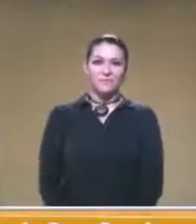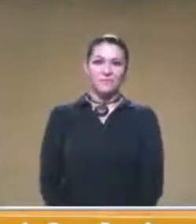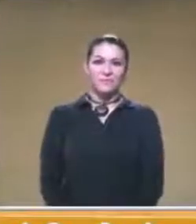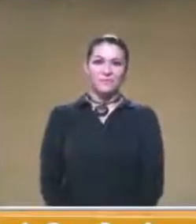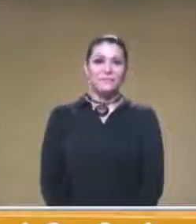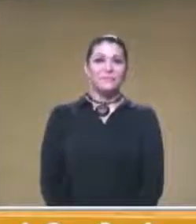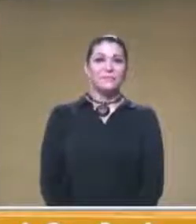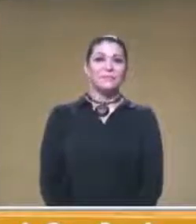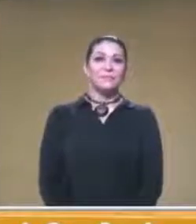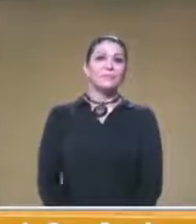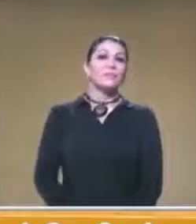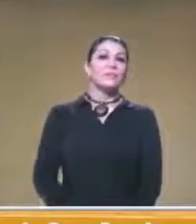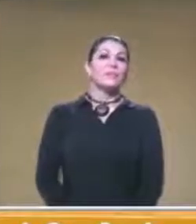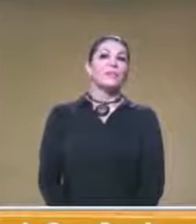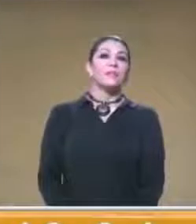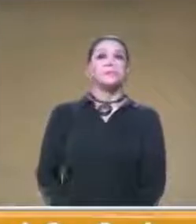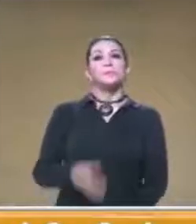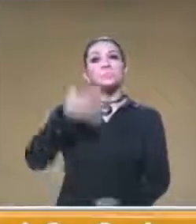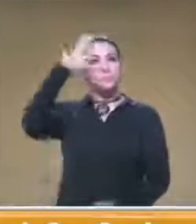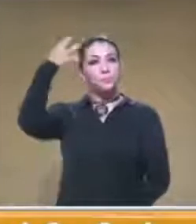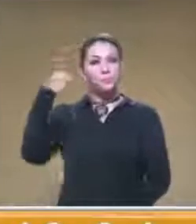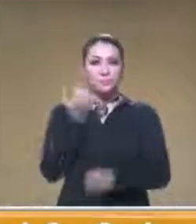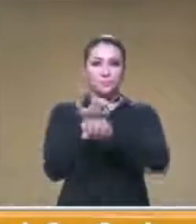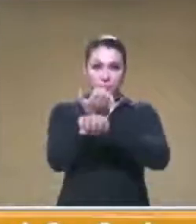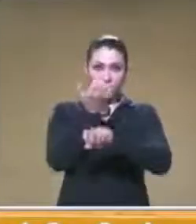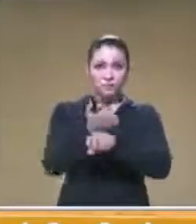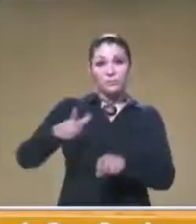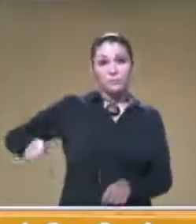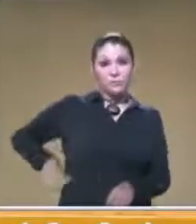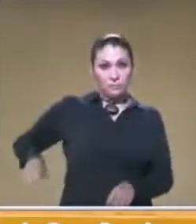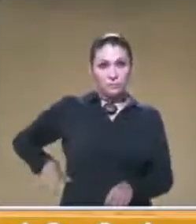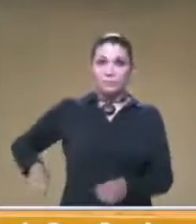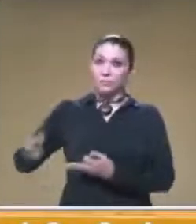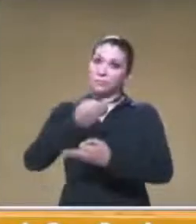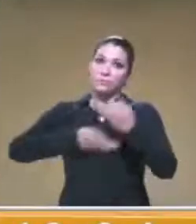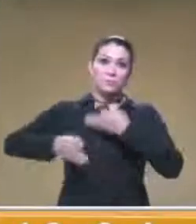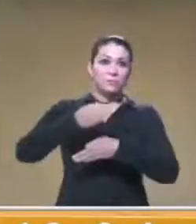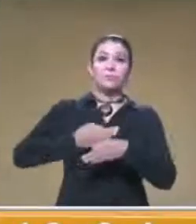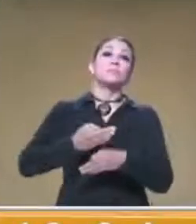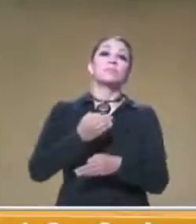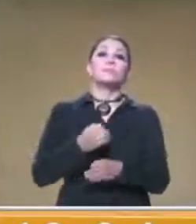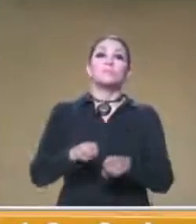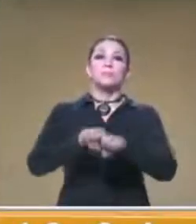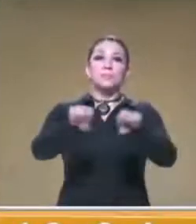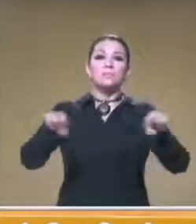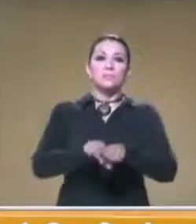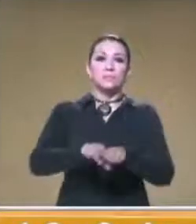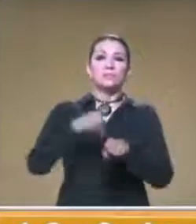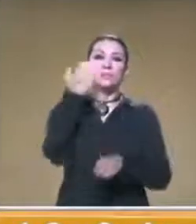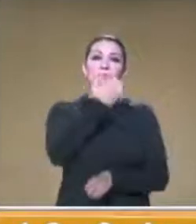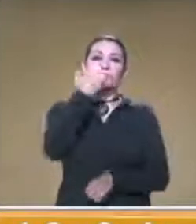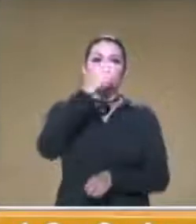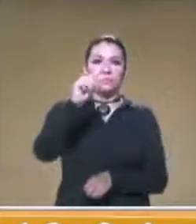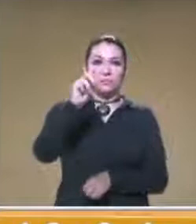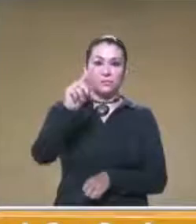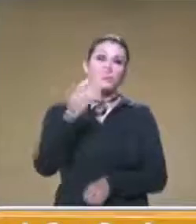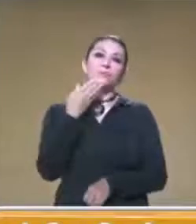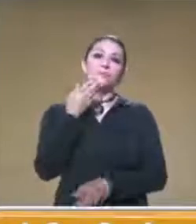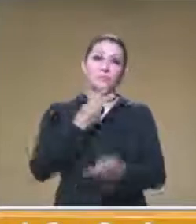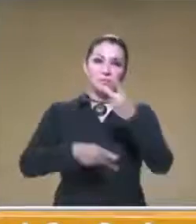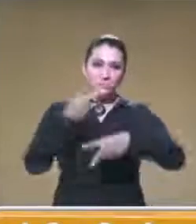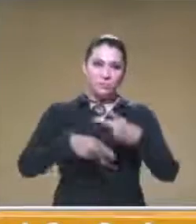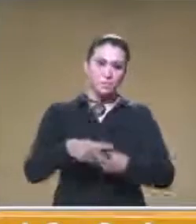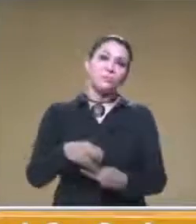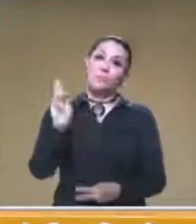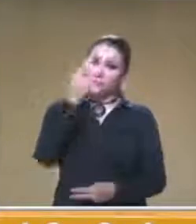A nombre del Estado de Nuevo León, del Gobierno del Estado y de todo el equipo de Escuela TV, te doy la más cordial bienvenida. Recuerda que para todos